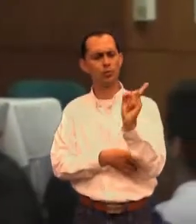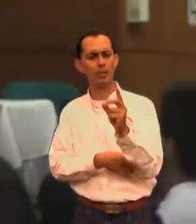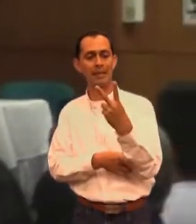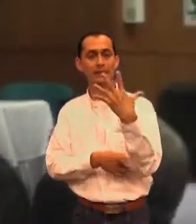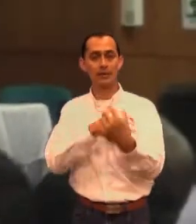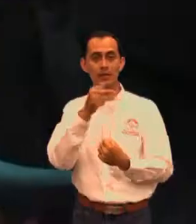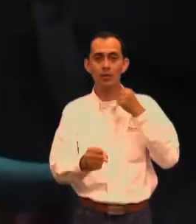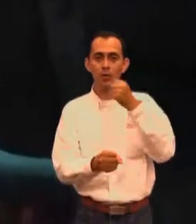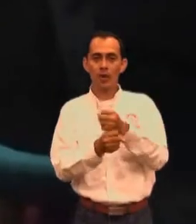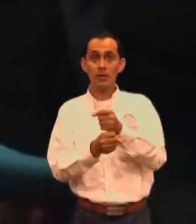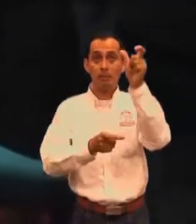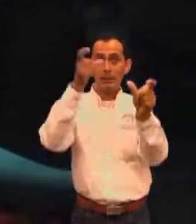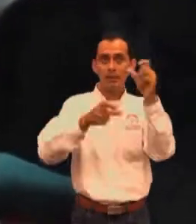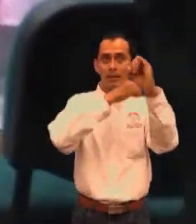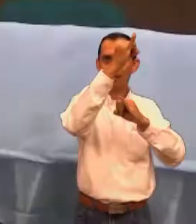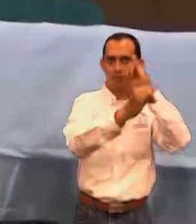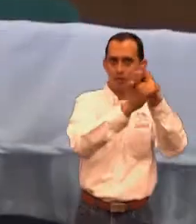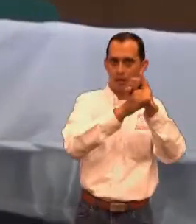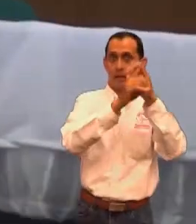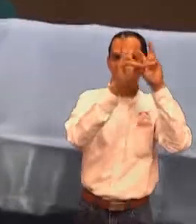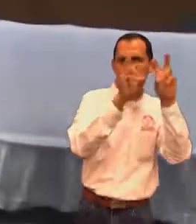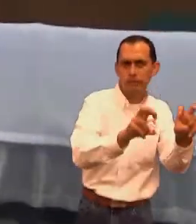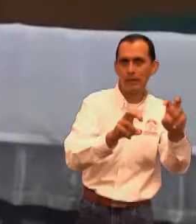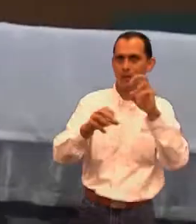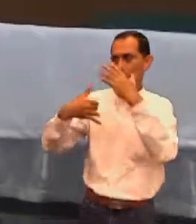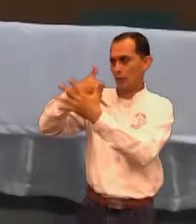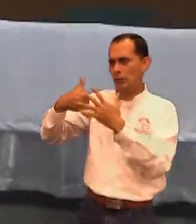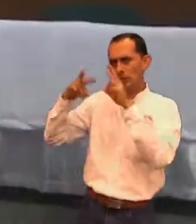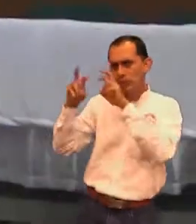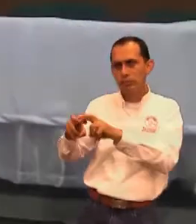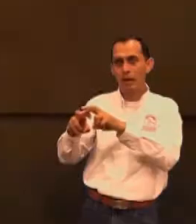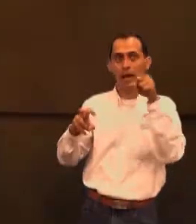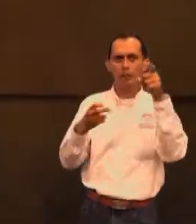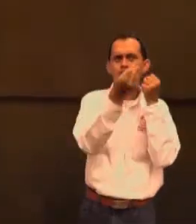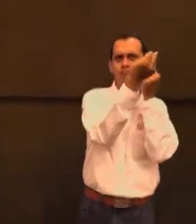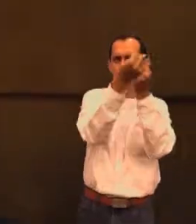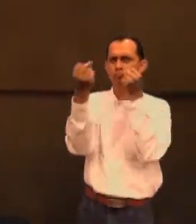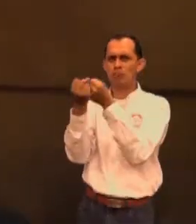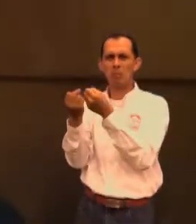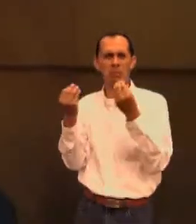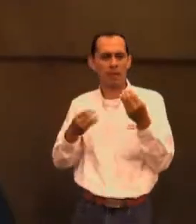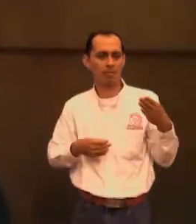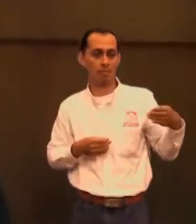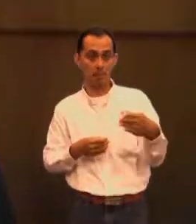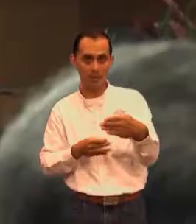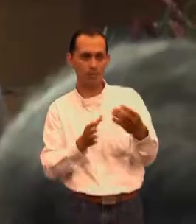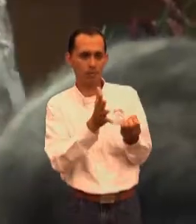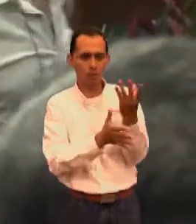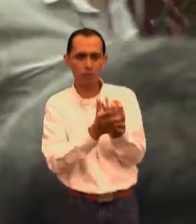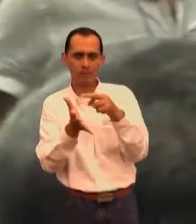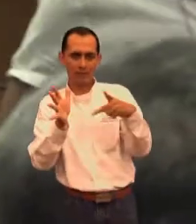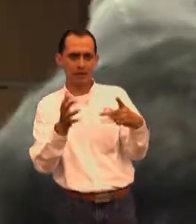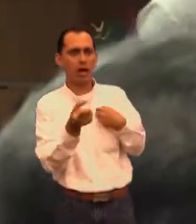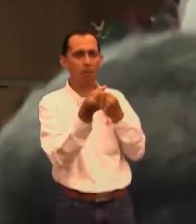hace 25 años ha colaborado con investigadores nacionales e internacionales para socializar proyectos innovadores en materia piscícola